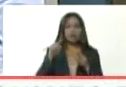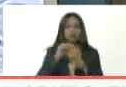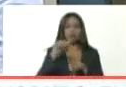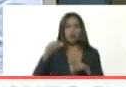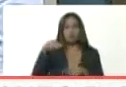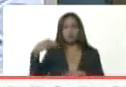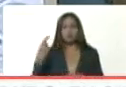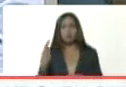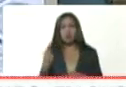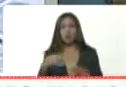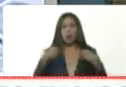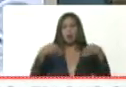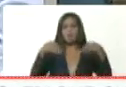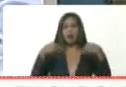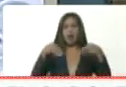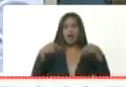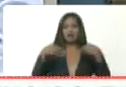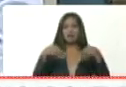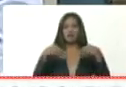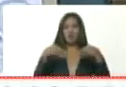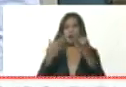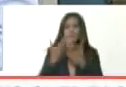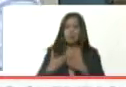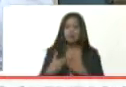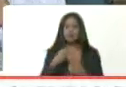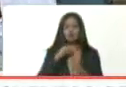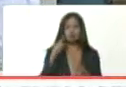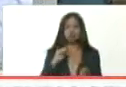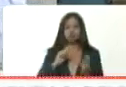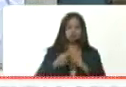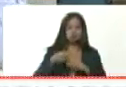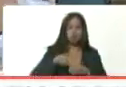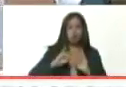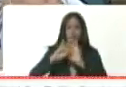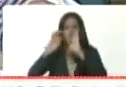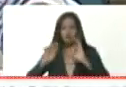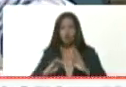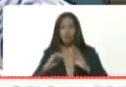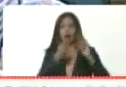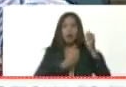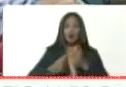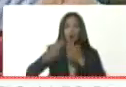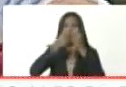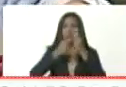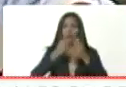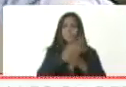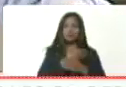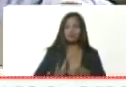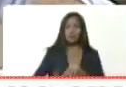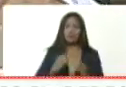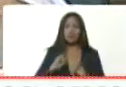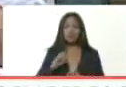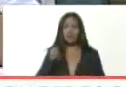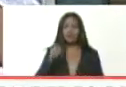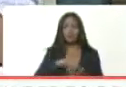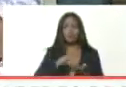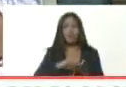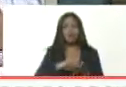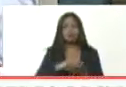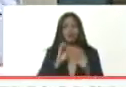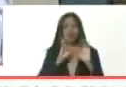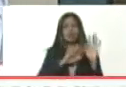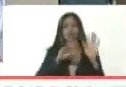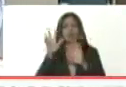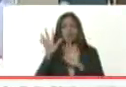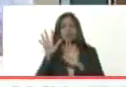industria del plástico esta industria es transversal para la totalidad de la economía presidente en miranda hay 15 industrias